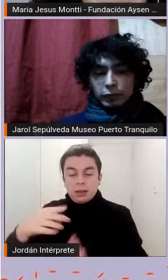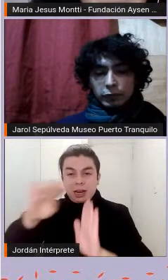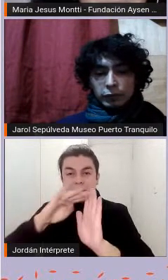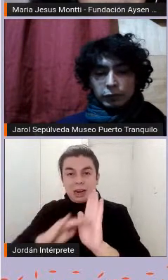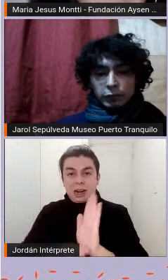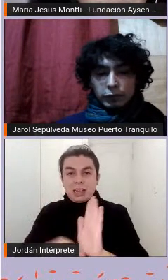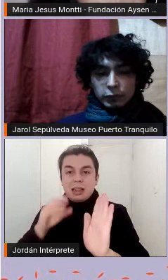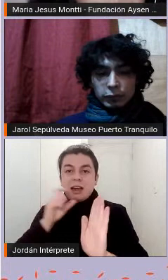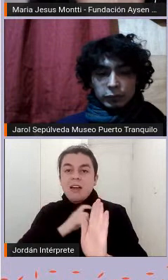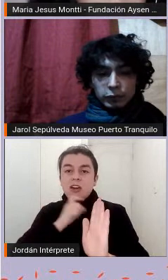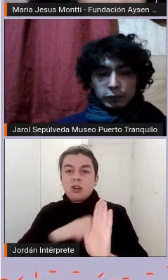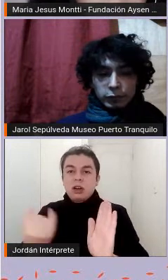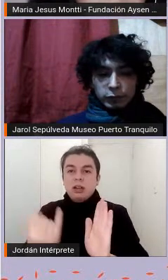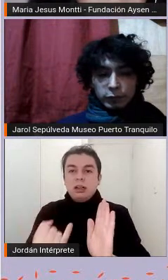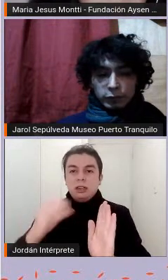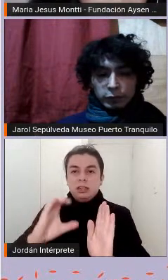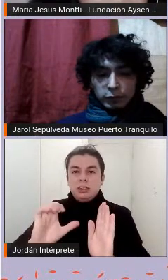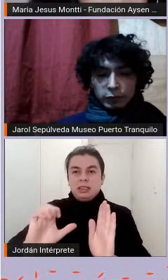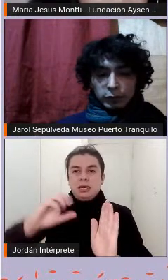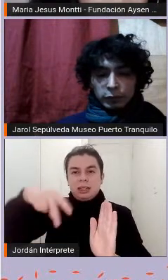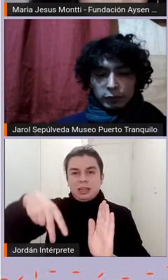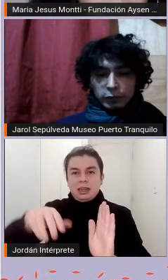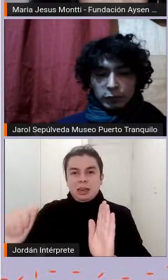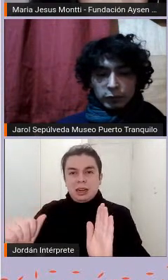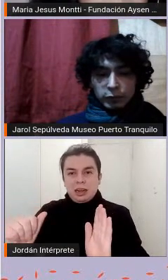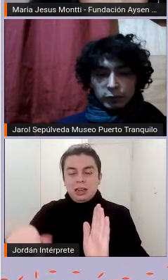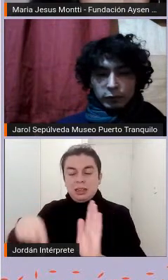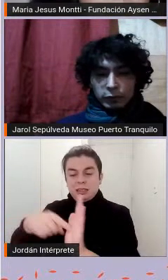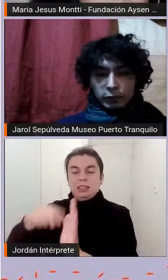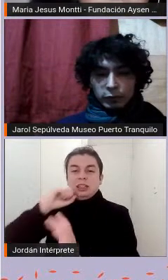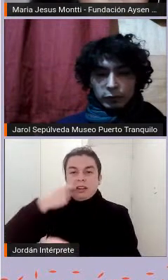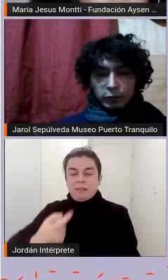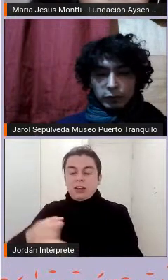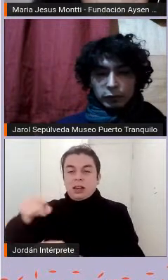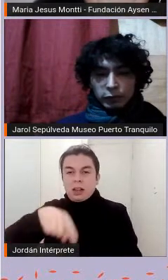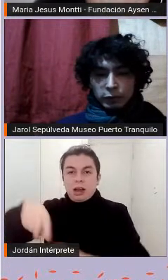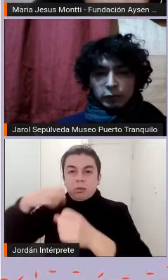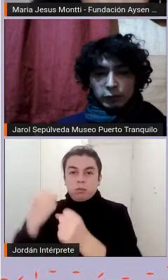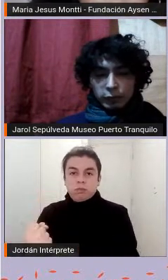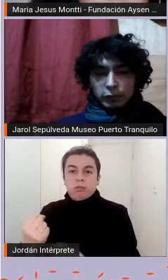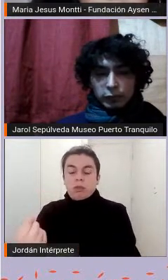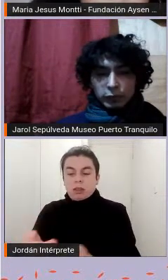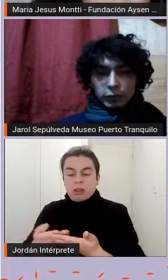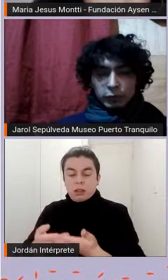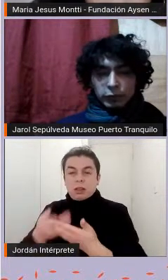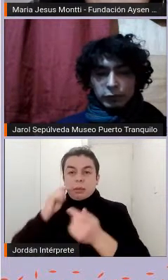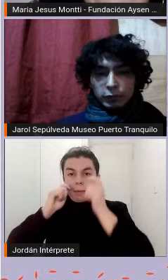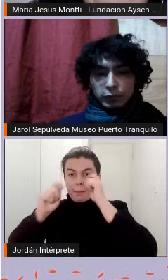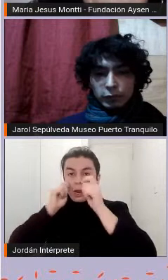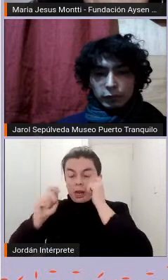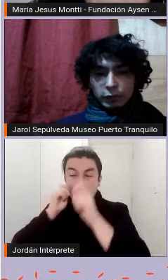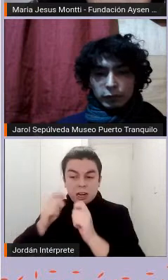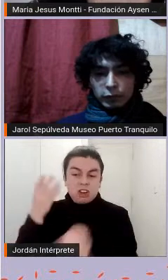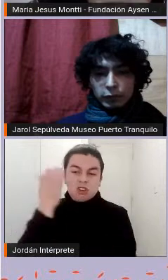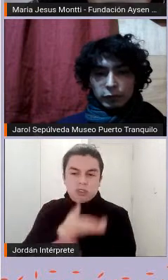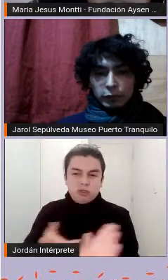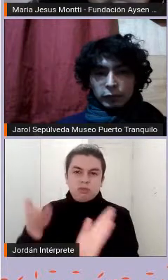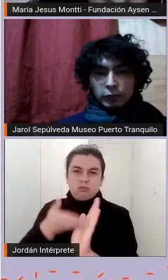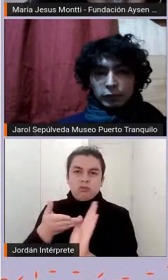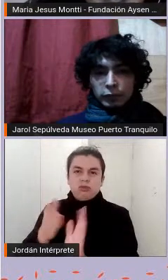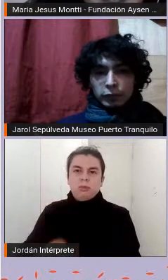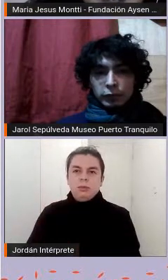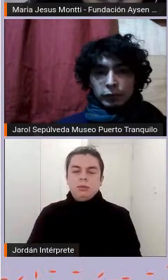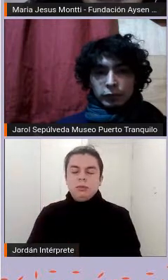UICN, es una especie que se encuentra en peligro de extinción, o sea, que se encuentra en peligro.